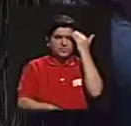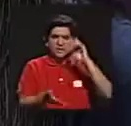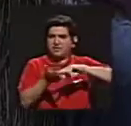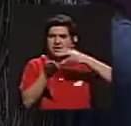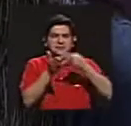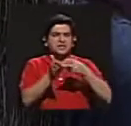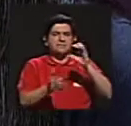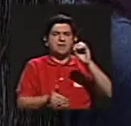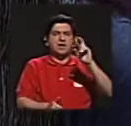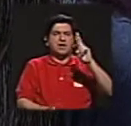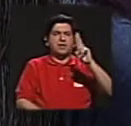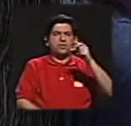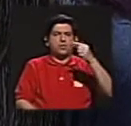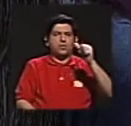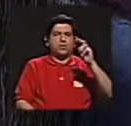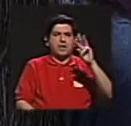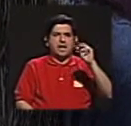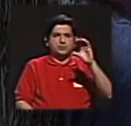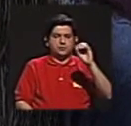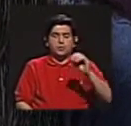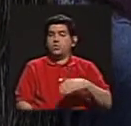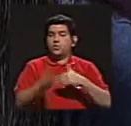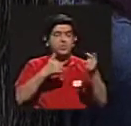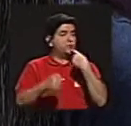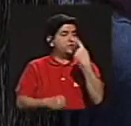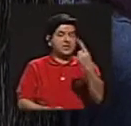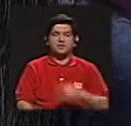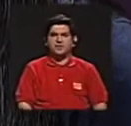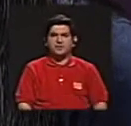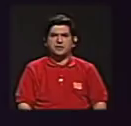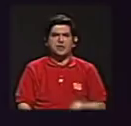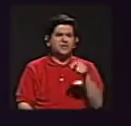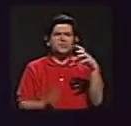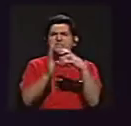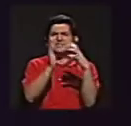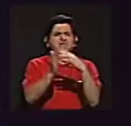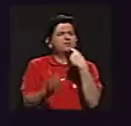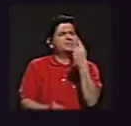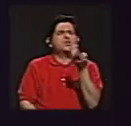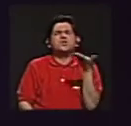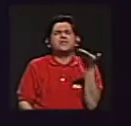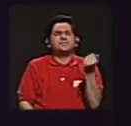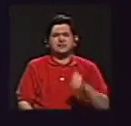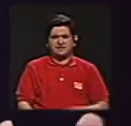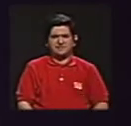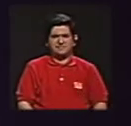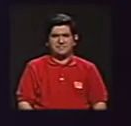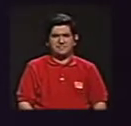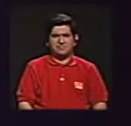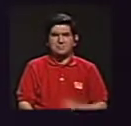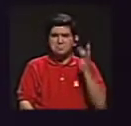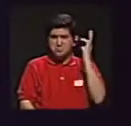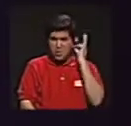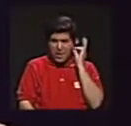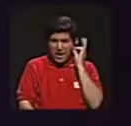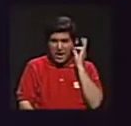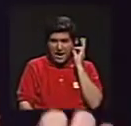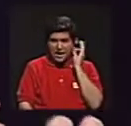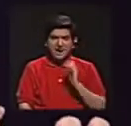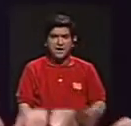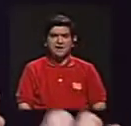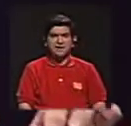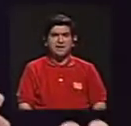Así es. Aunque nunca lo digan. Entonces, ¿quién dice esos textos? ¿Qué mujeres